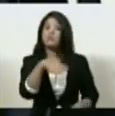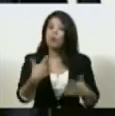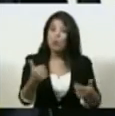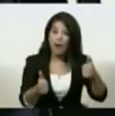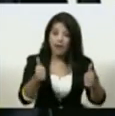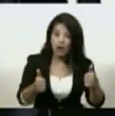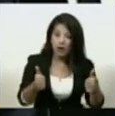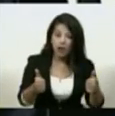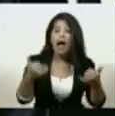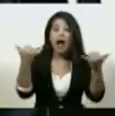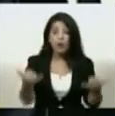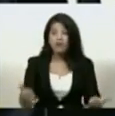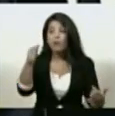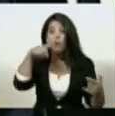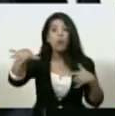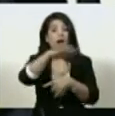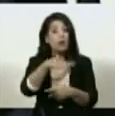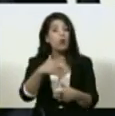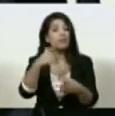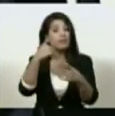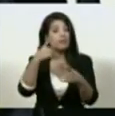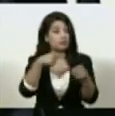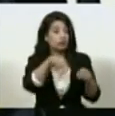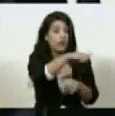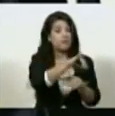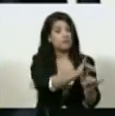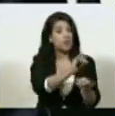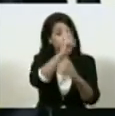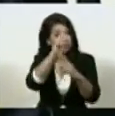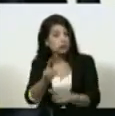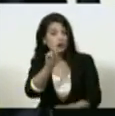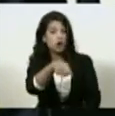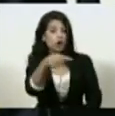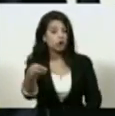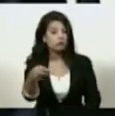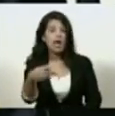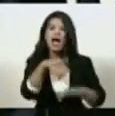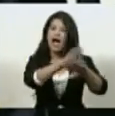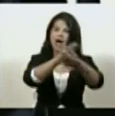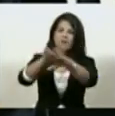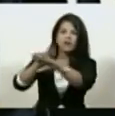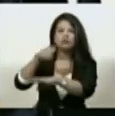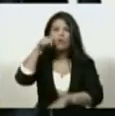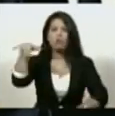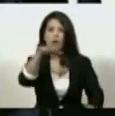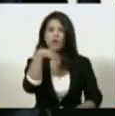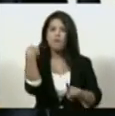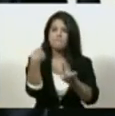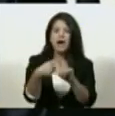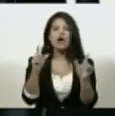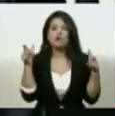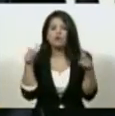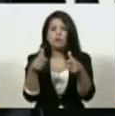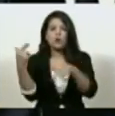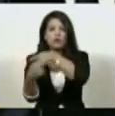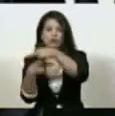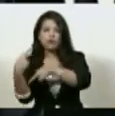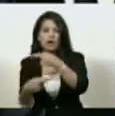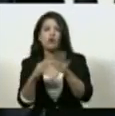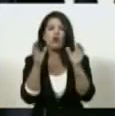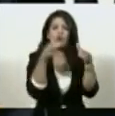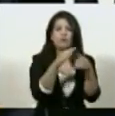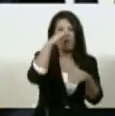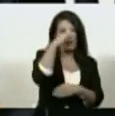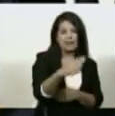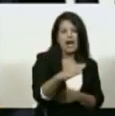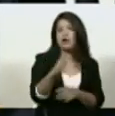dignidad de nuestro pueblo está en juego. Y yo le hago un llamado a todo nuestro pueblo, a nuestros mandos militares, nacionalistas, revolucionarios y patriotas,